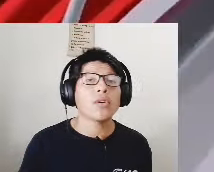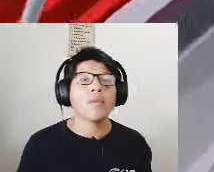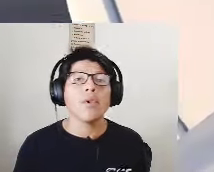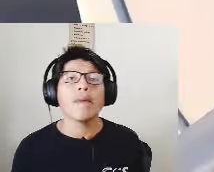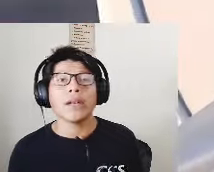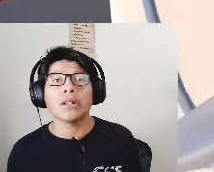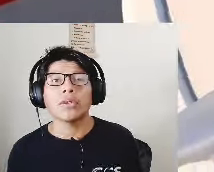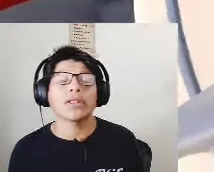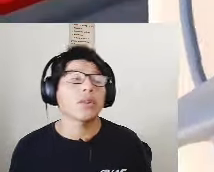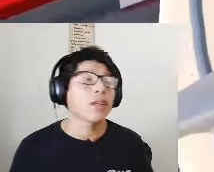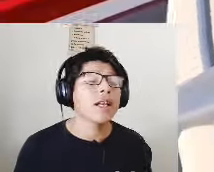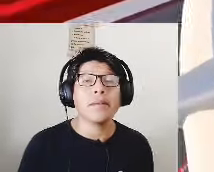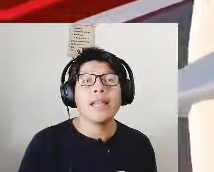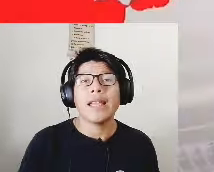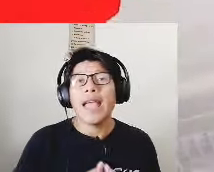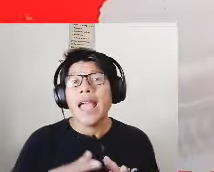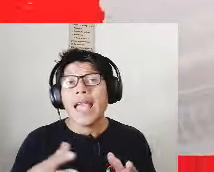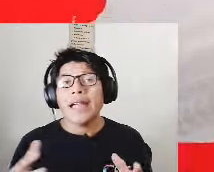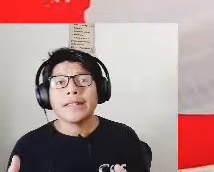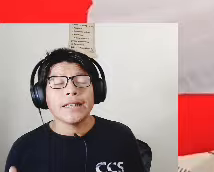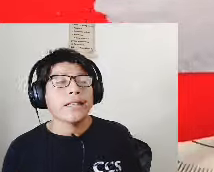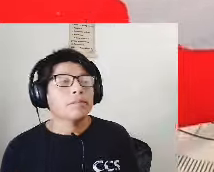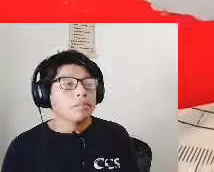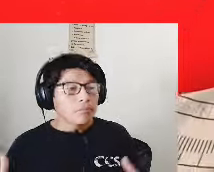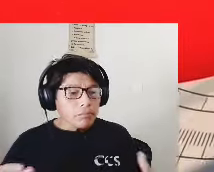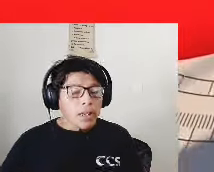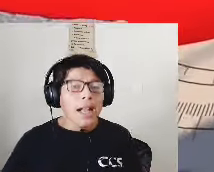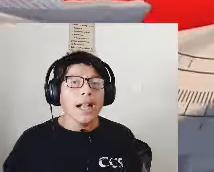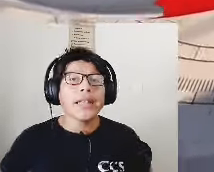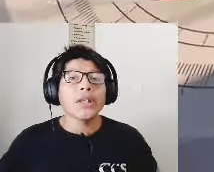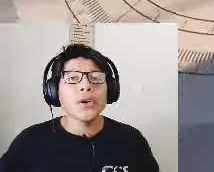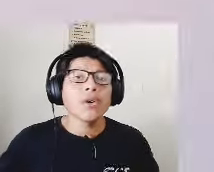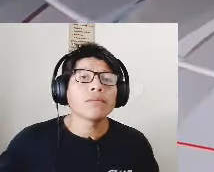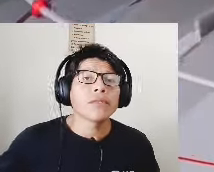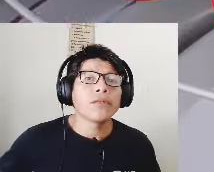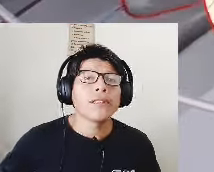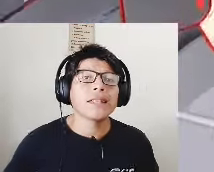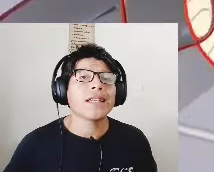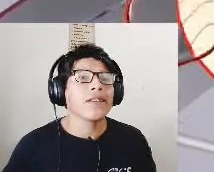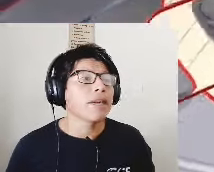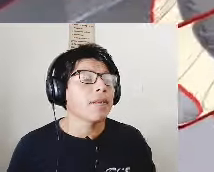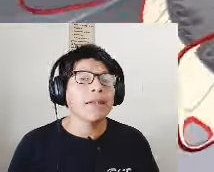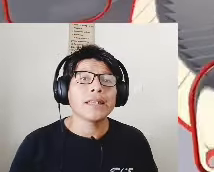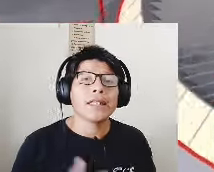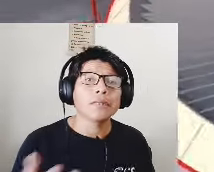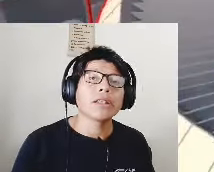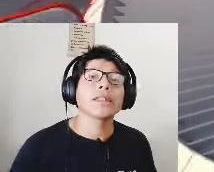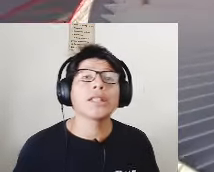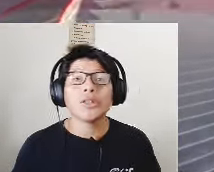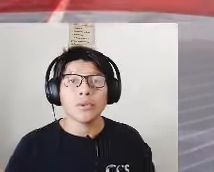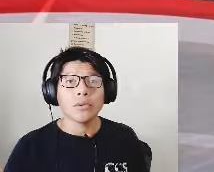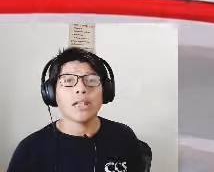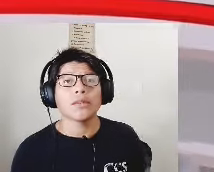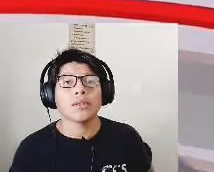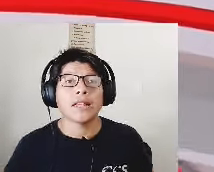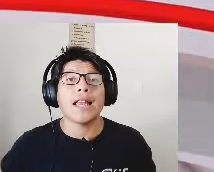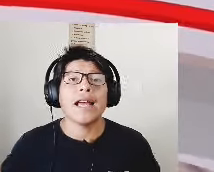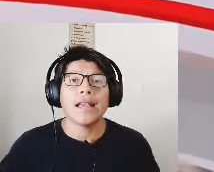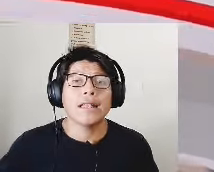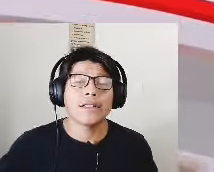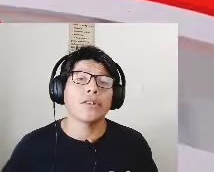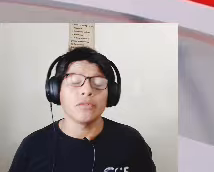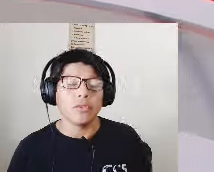me robó, me arrebató el celular, me agredió física y verbalmente, necesito los datos